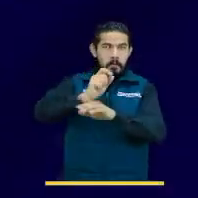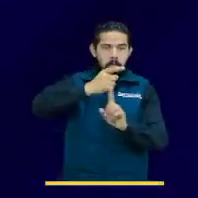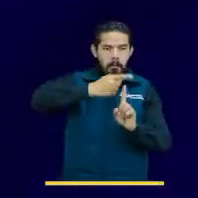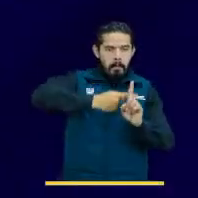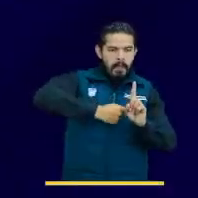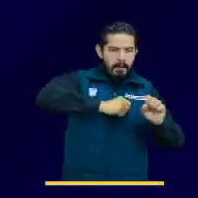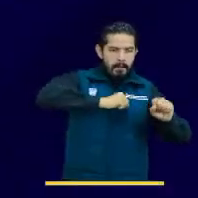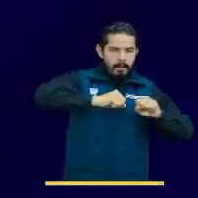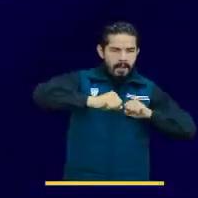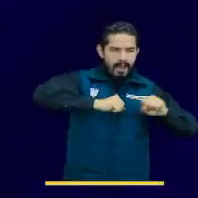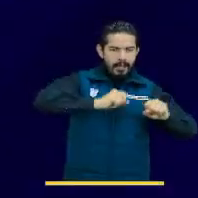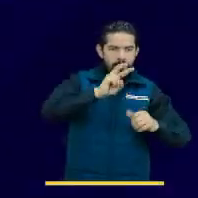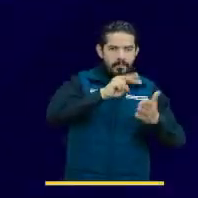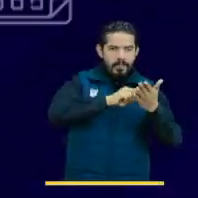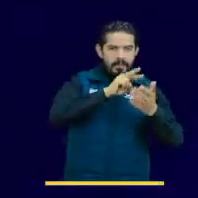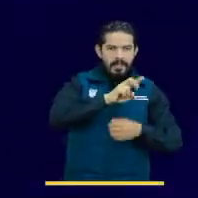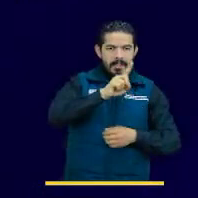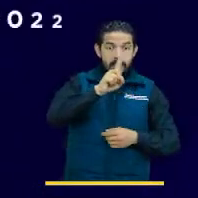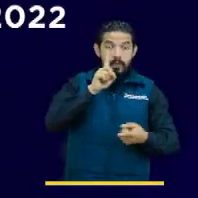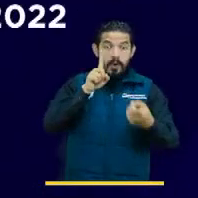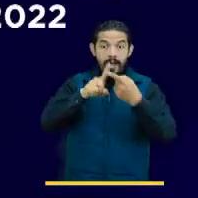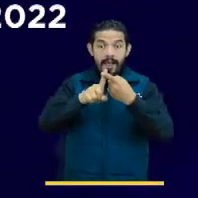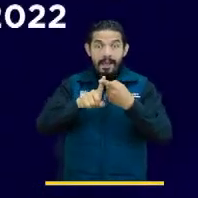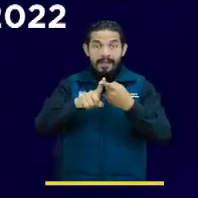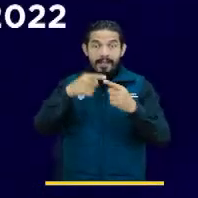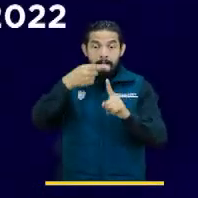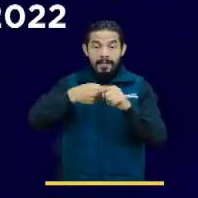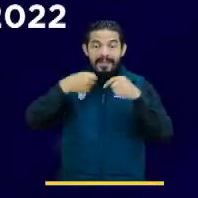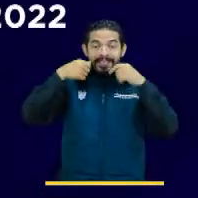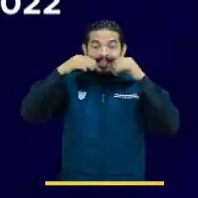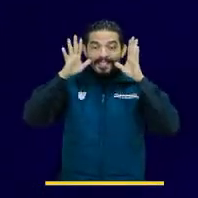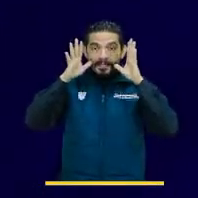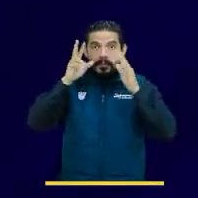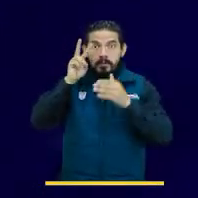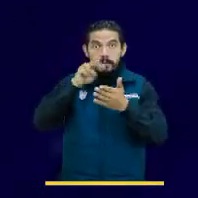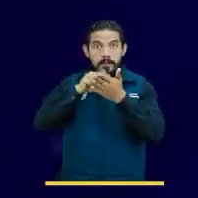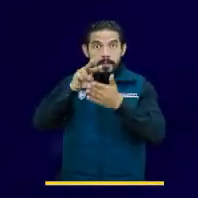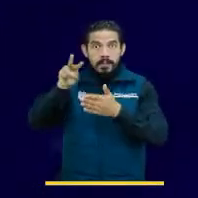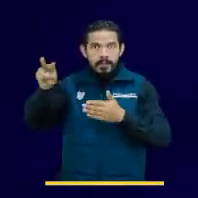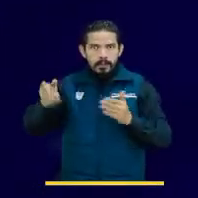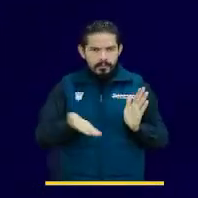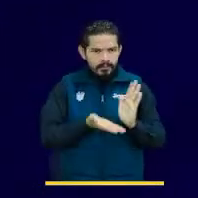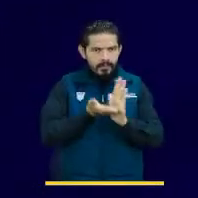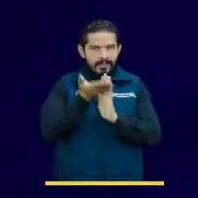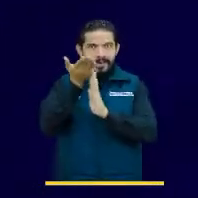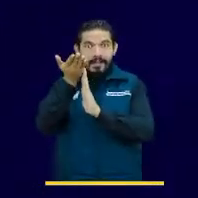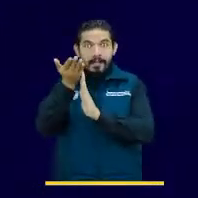de 2021 hasta diciembre de 2022 casi